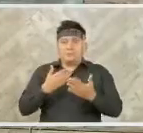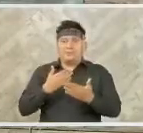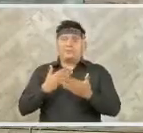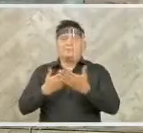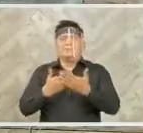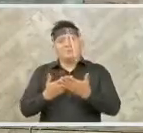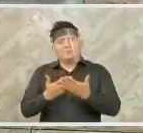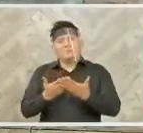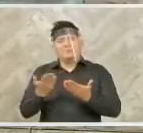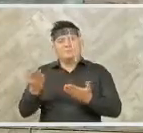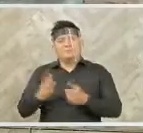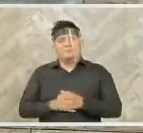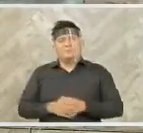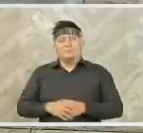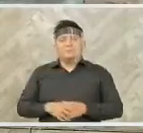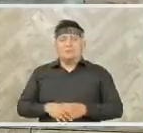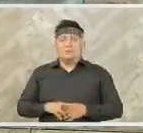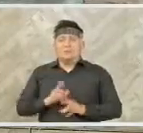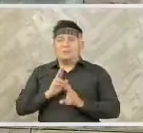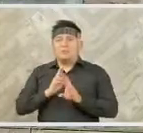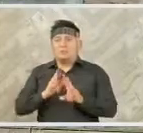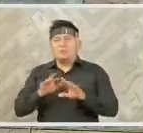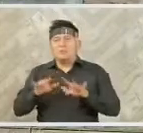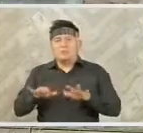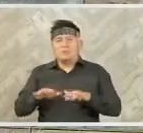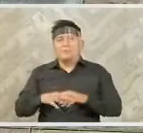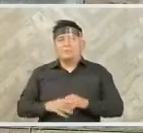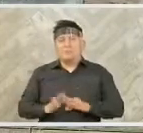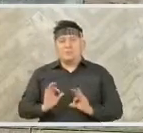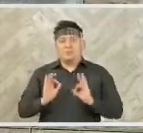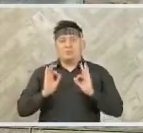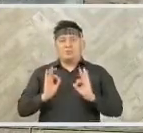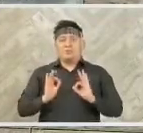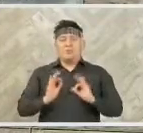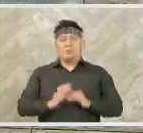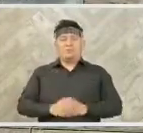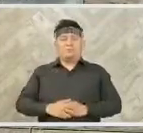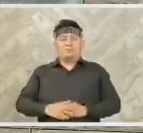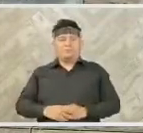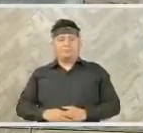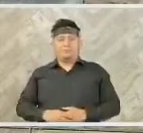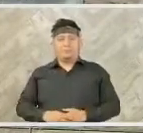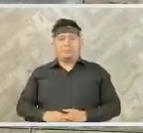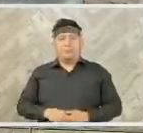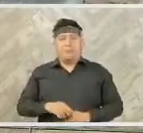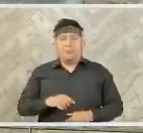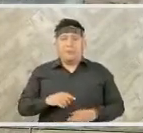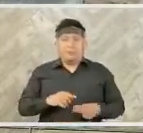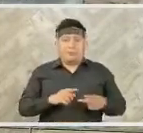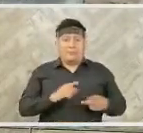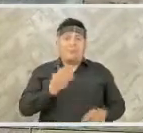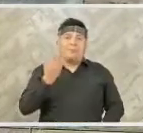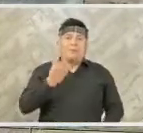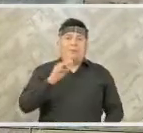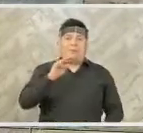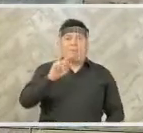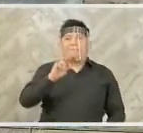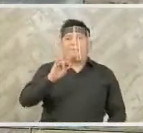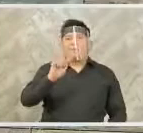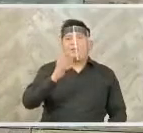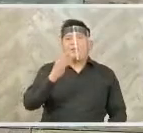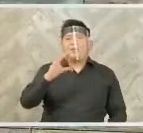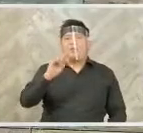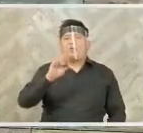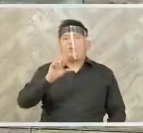Muchísimas gracias por esa respuesta a nuestro secretario de Seguridad. Dice por acá María Carolina Méndez, buenas